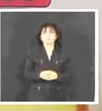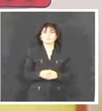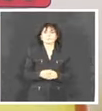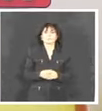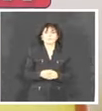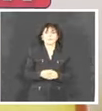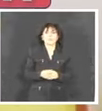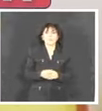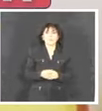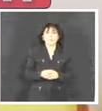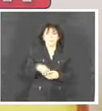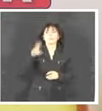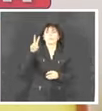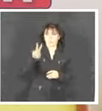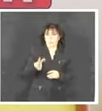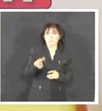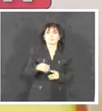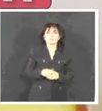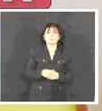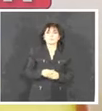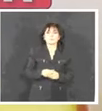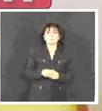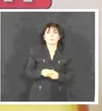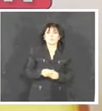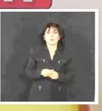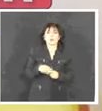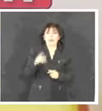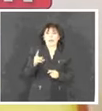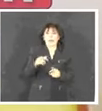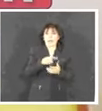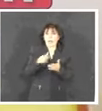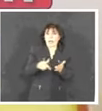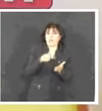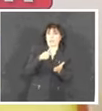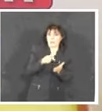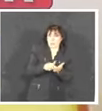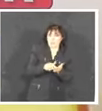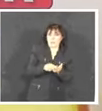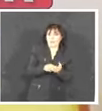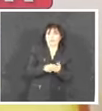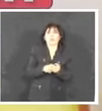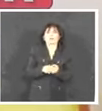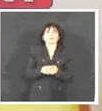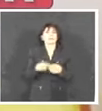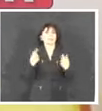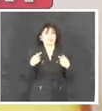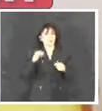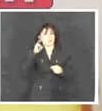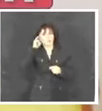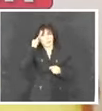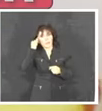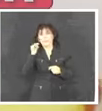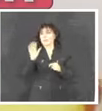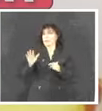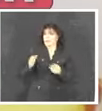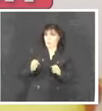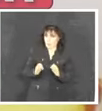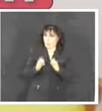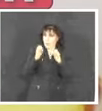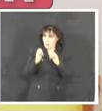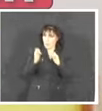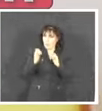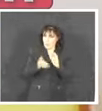Claro que sí. Hay pueblos originarios donde no se pueden construir más viviendas, en eso estamos de acuerdo.